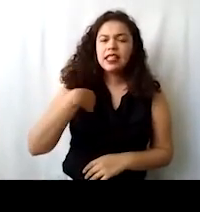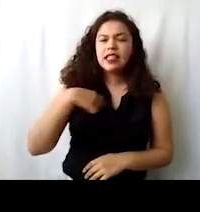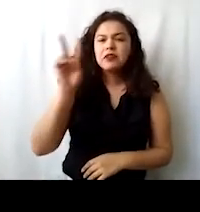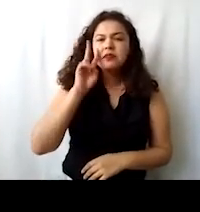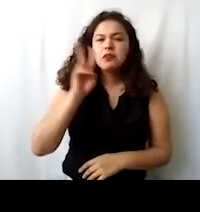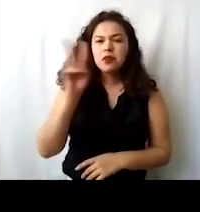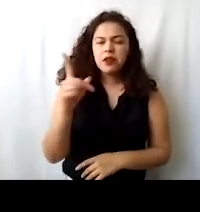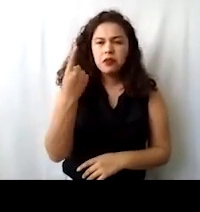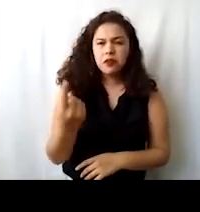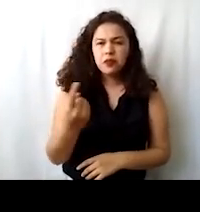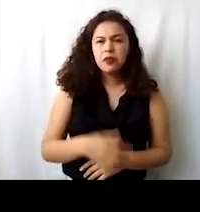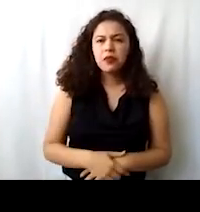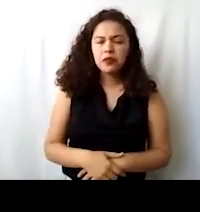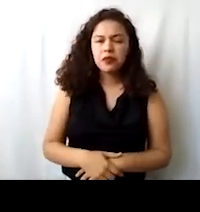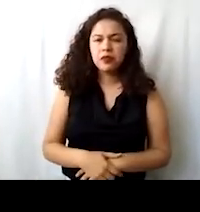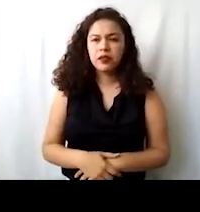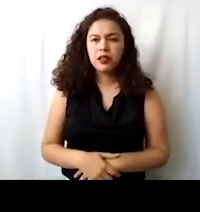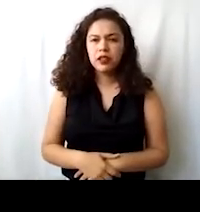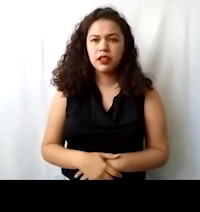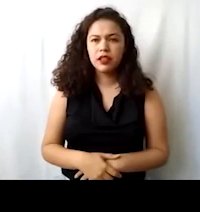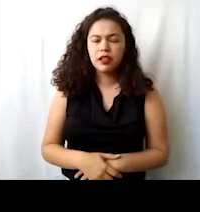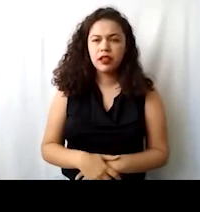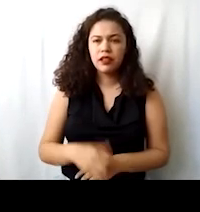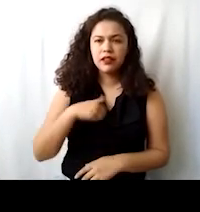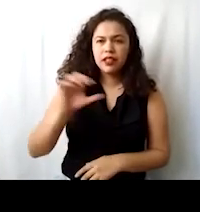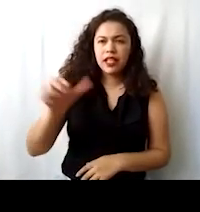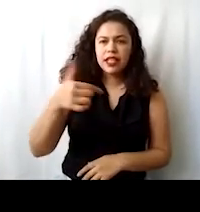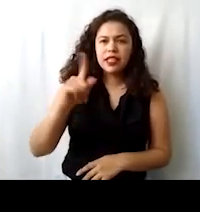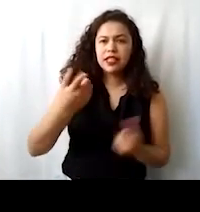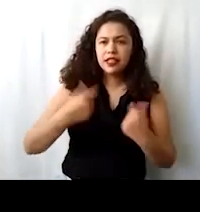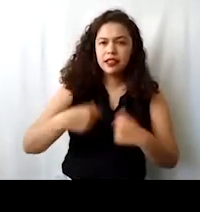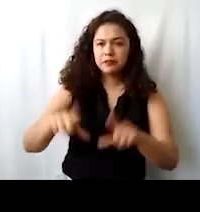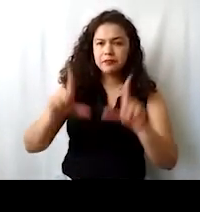alguna. Vamos a abrir nuestro chat.